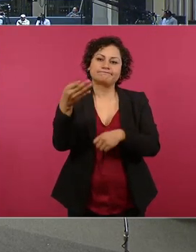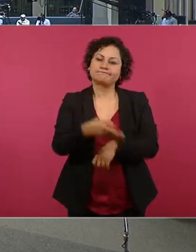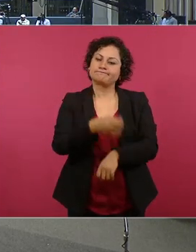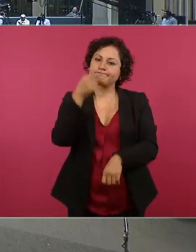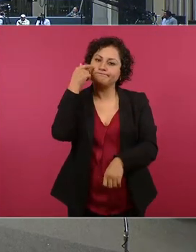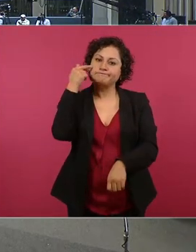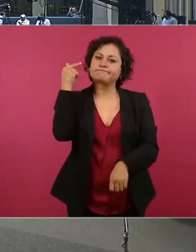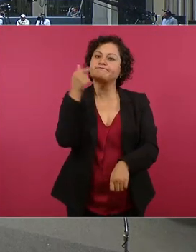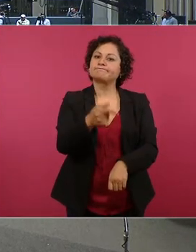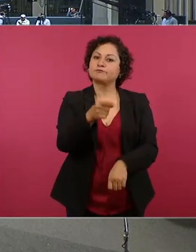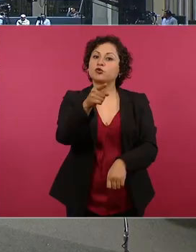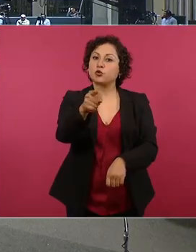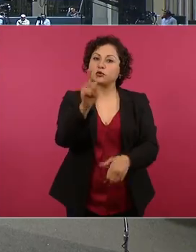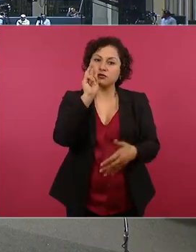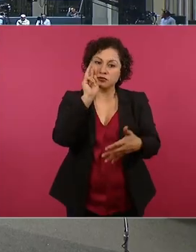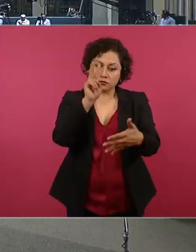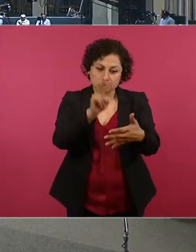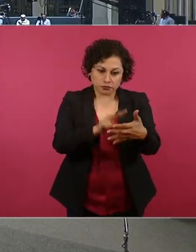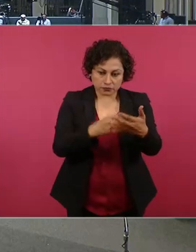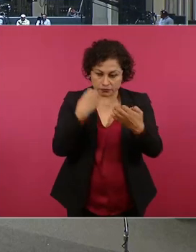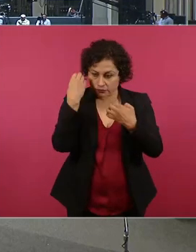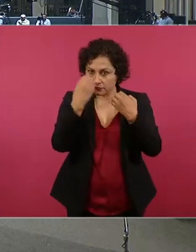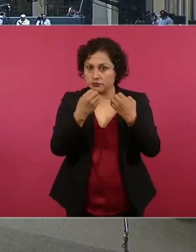se van a sorprender.